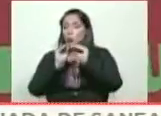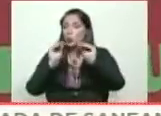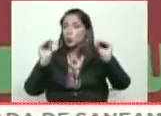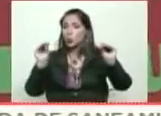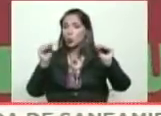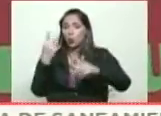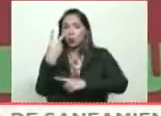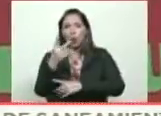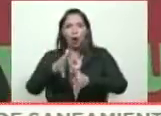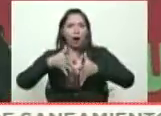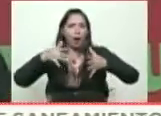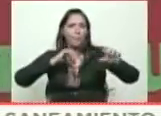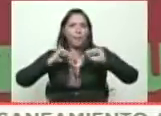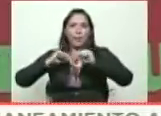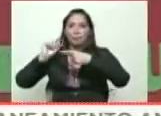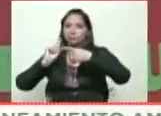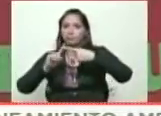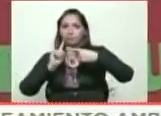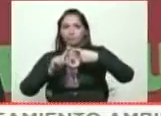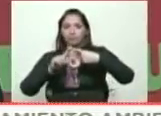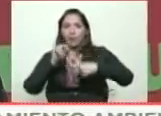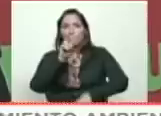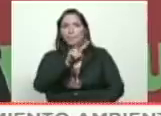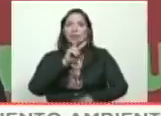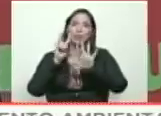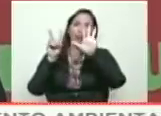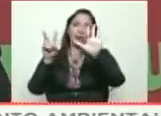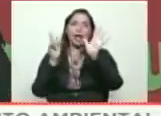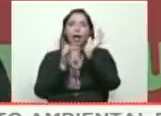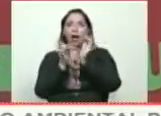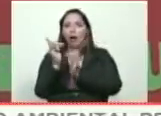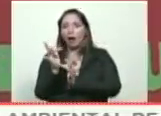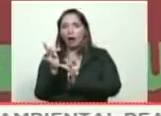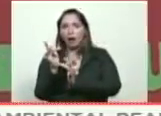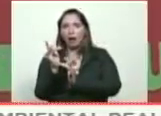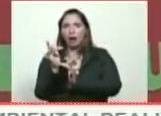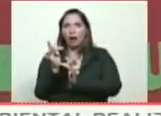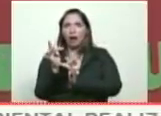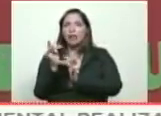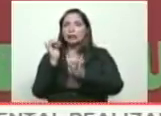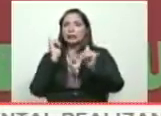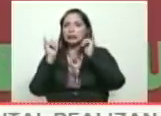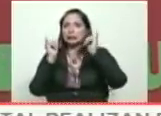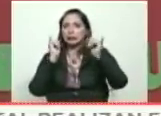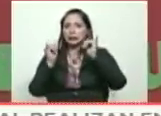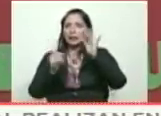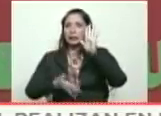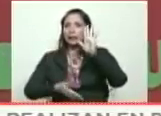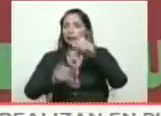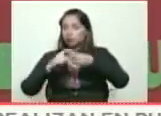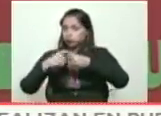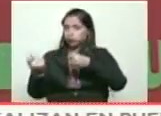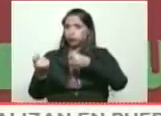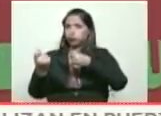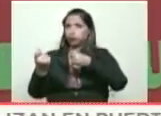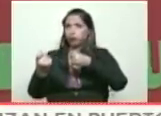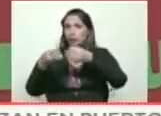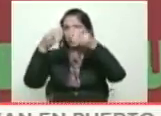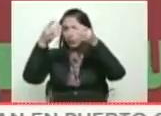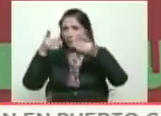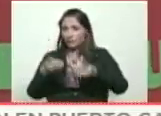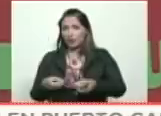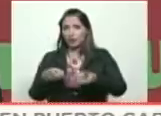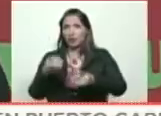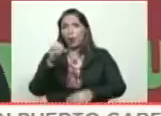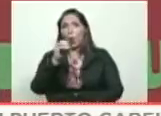grandes movilizaciones. La primera para el 27 de abril para celebrar la salida definitiva de Venezuela de la Organización de Estados